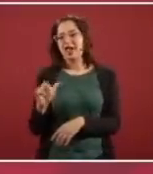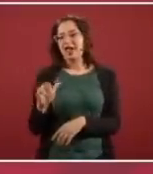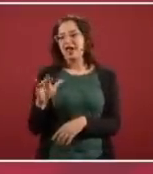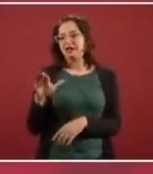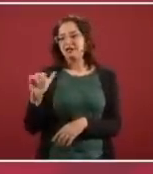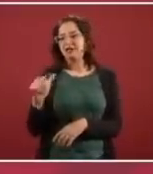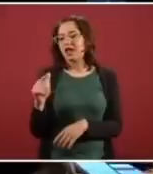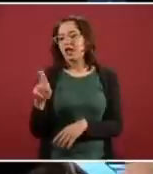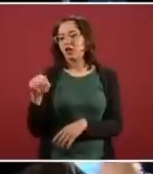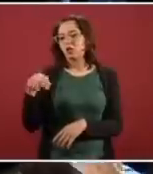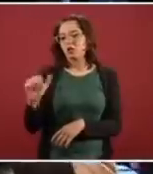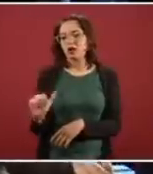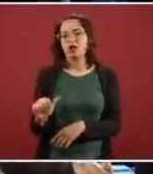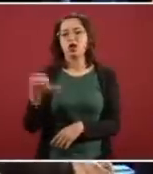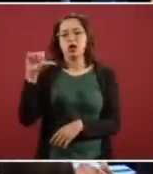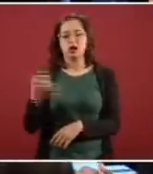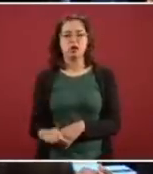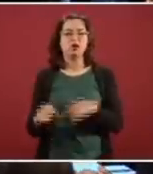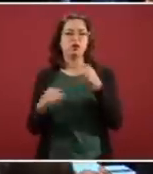que informó hoy